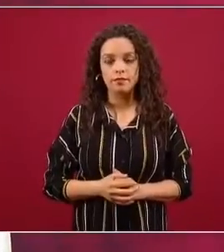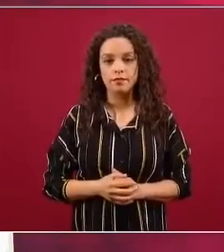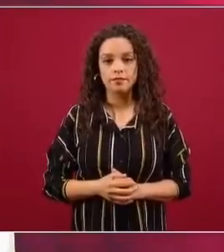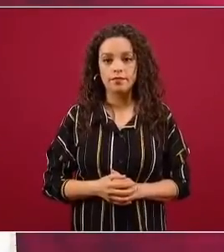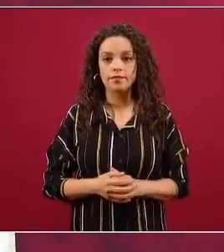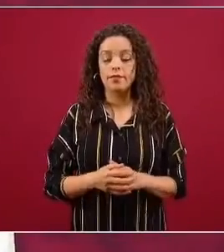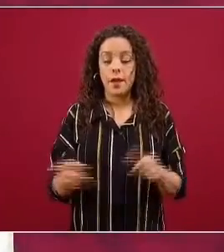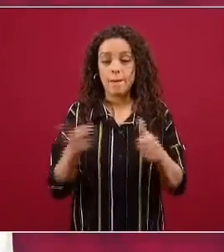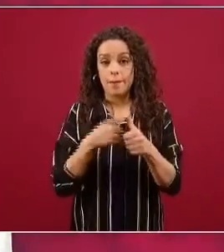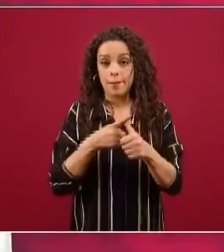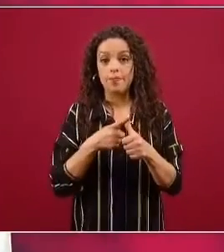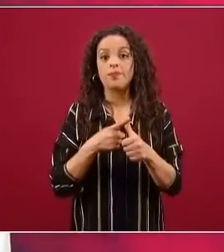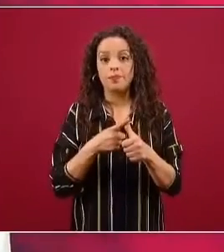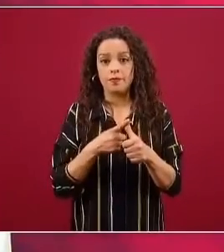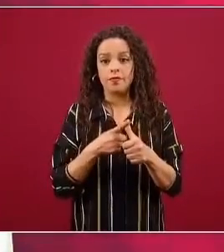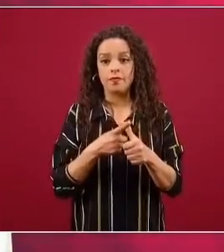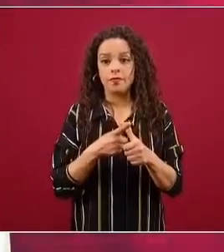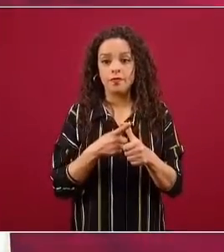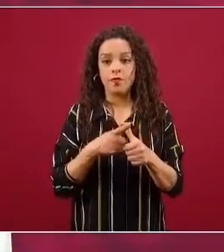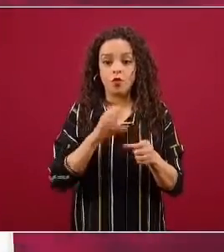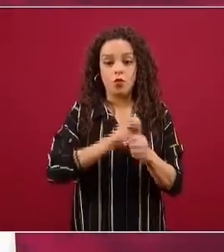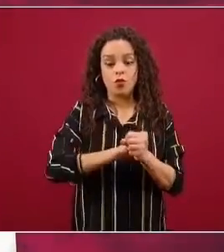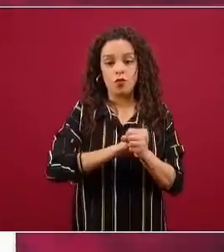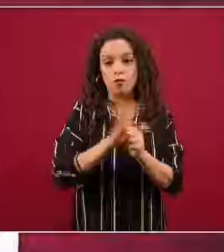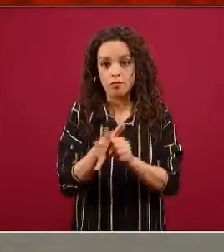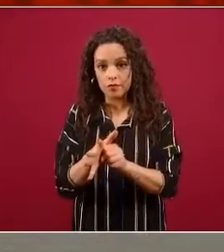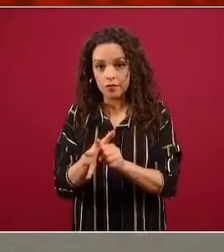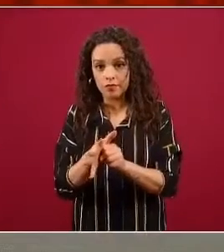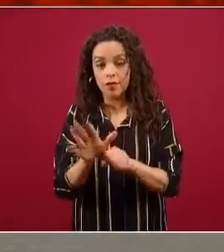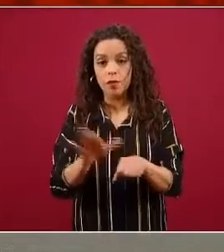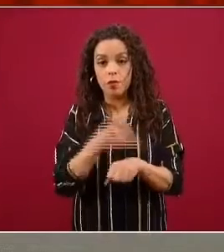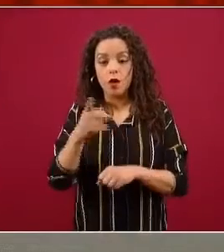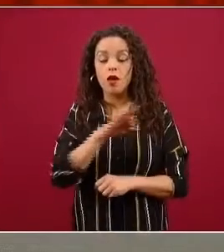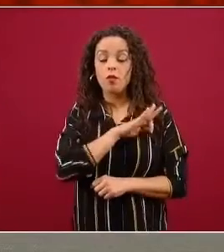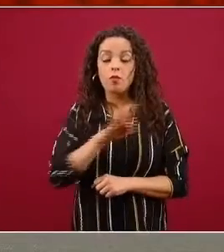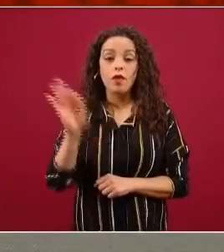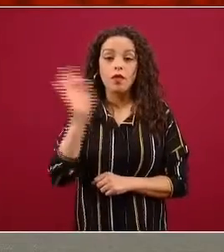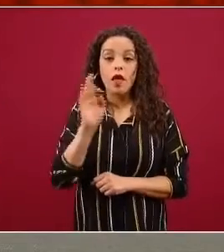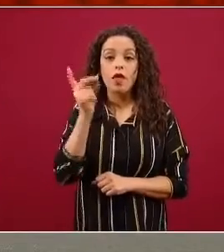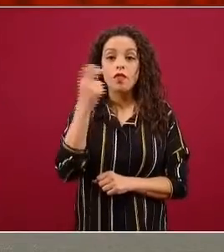que causa COVID puede dañar otros órganos, pero